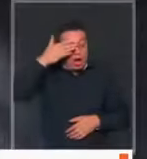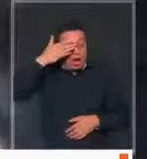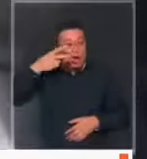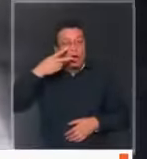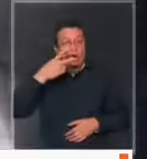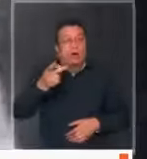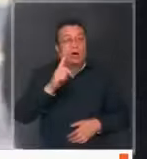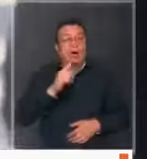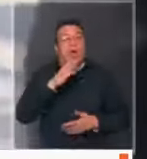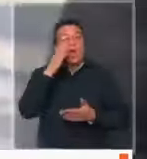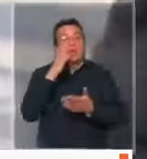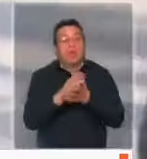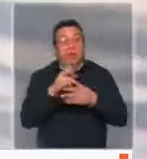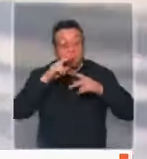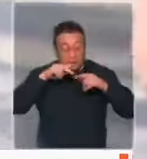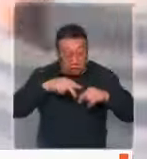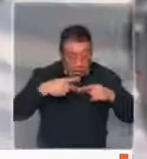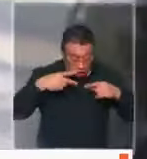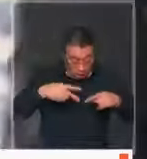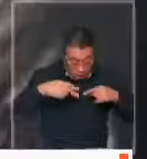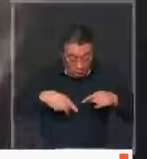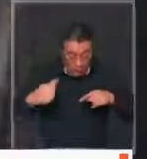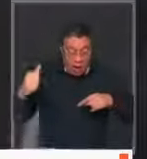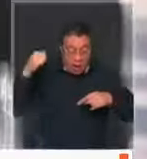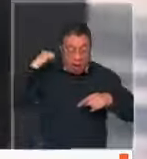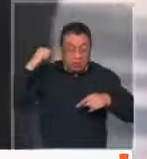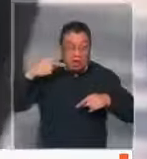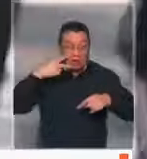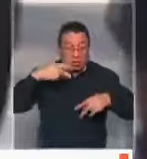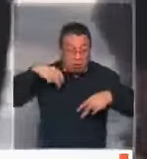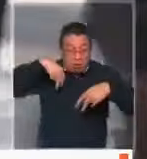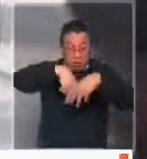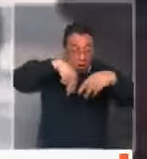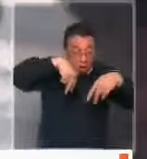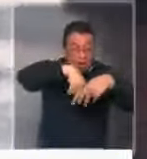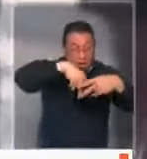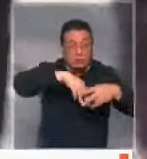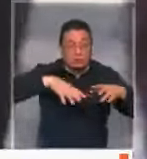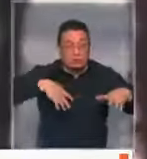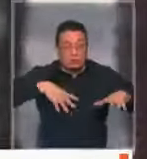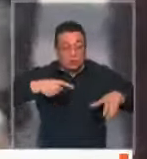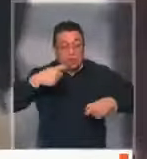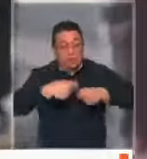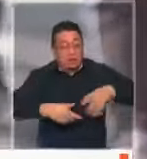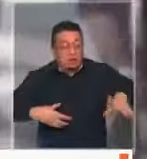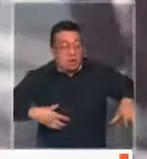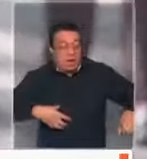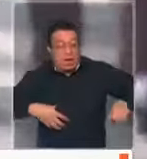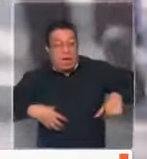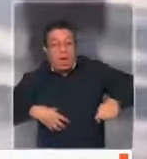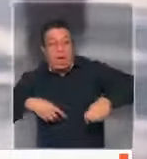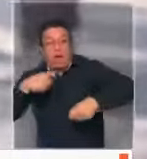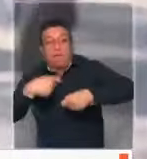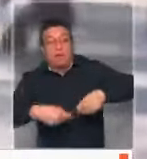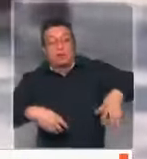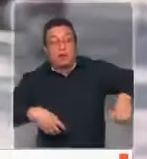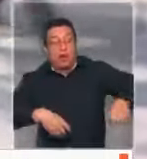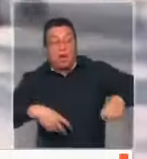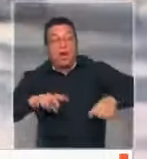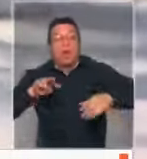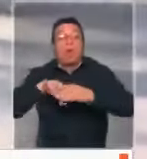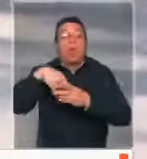tengo que bajar la escala y la gente que va de atrás no se fija. Entonces yo tengo que ir así del fierro bien tomado. Y si me